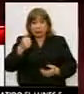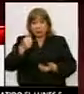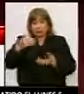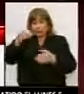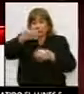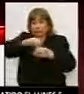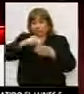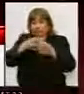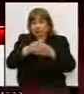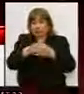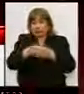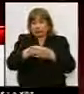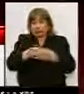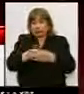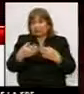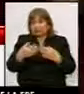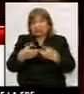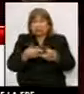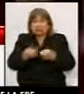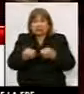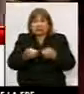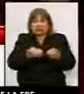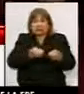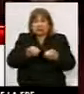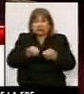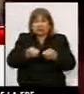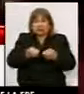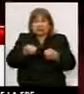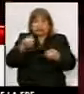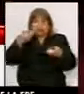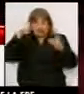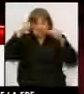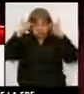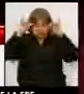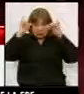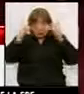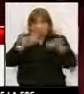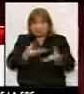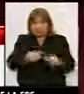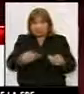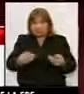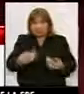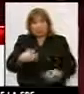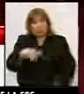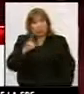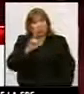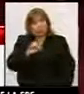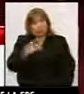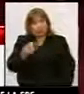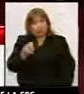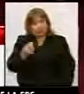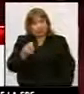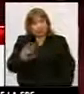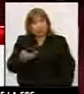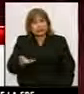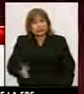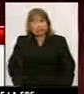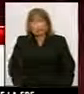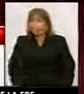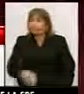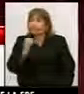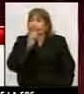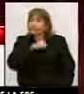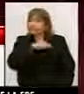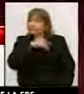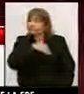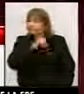envasada, que tiene gran manejo de la ganadería nacional? ¿Ha utilizado estos créditos? ¿Se ha aprovechado